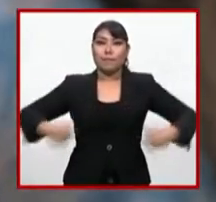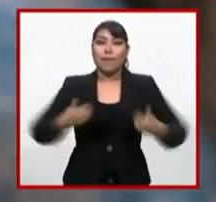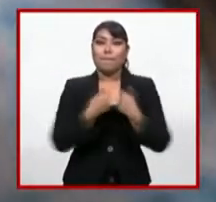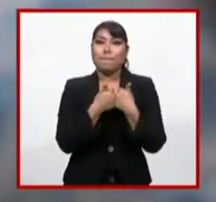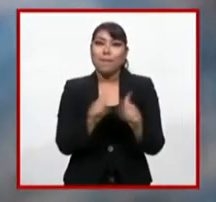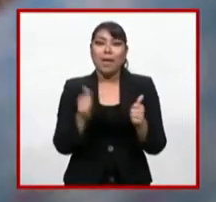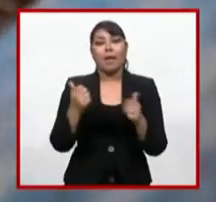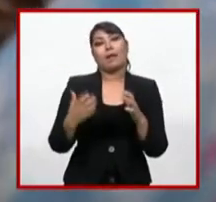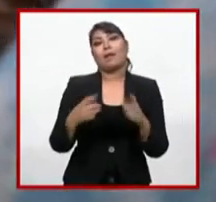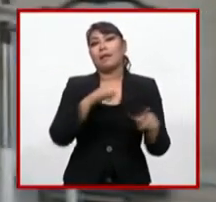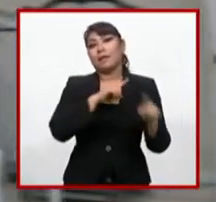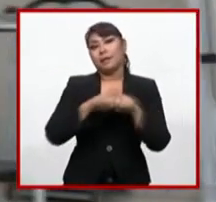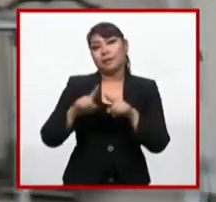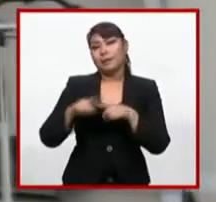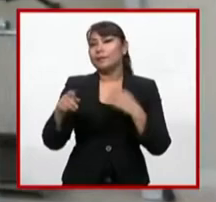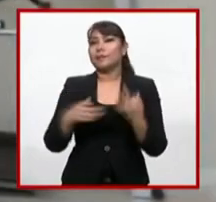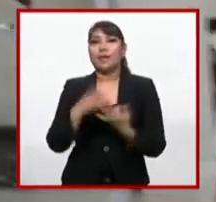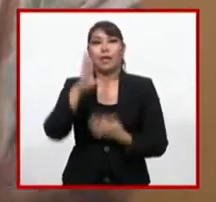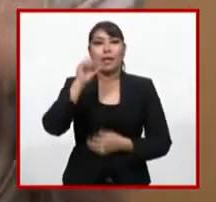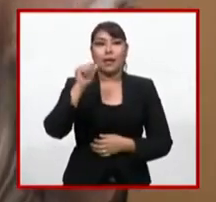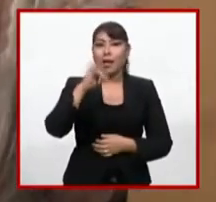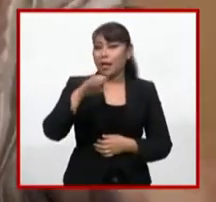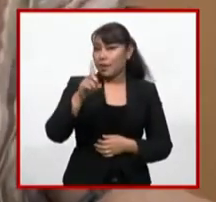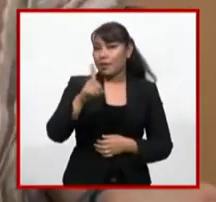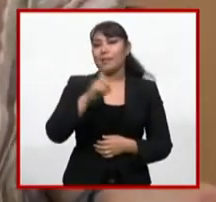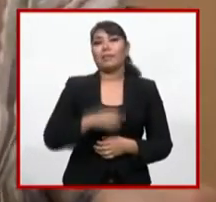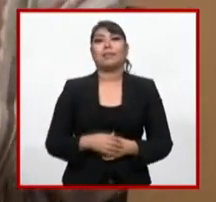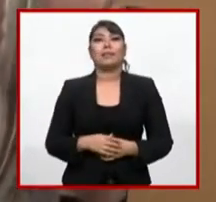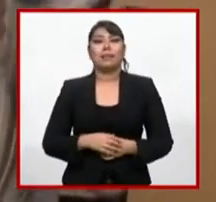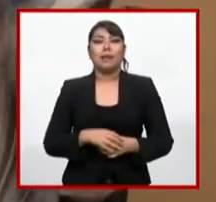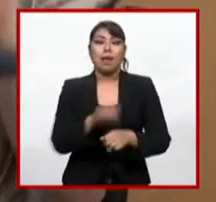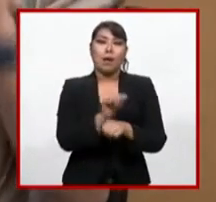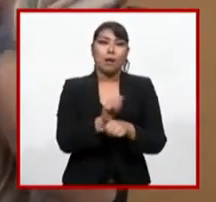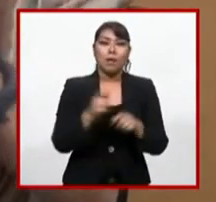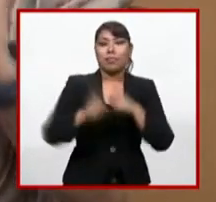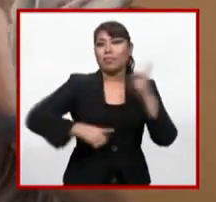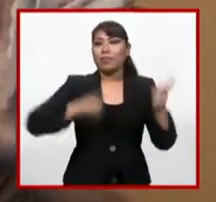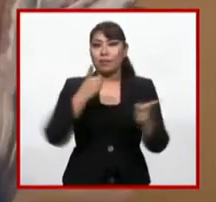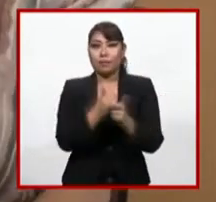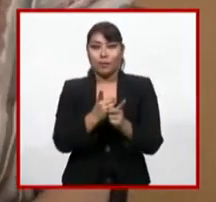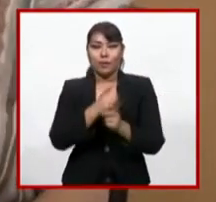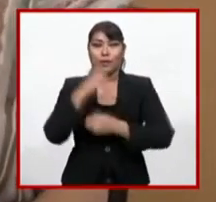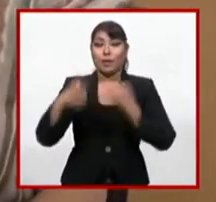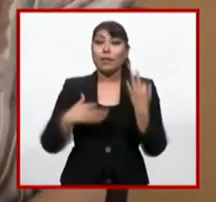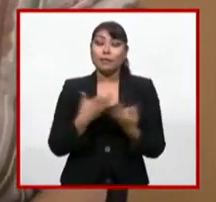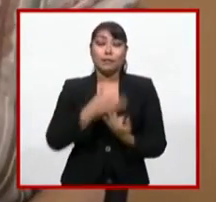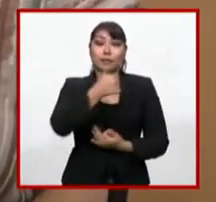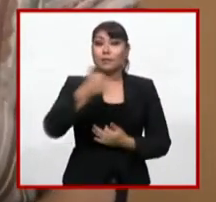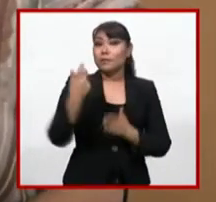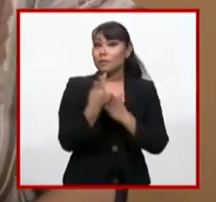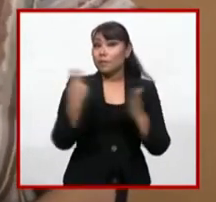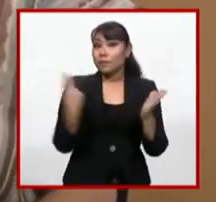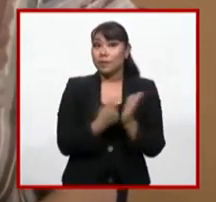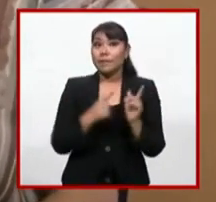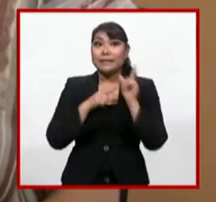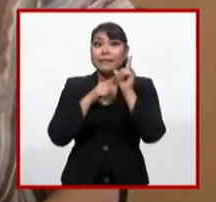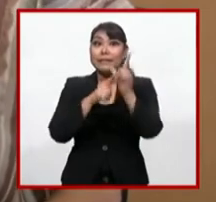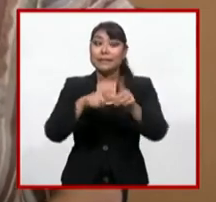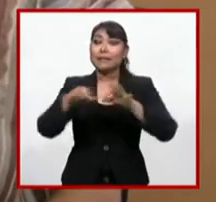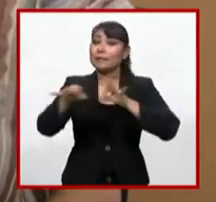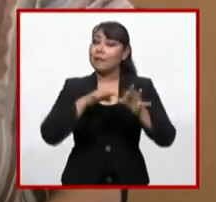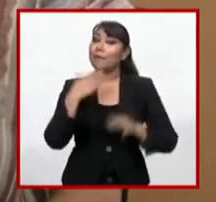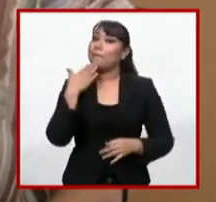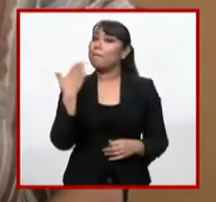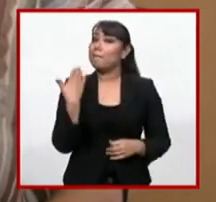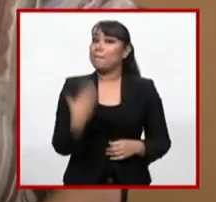Cana, Vale, nuestros CAIX, el CRE, la unidad deportiva. Todos y cada uno de nuestros programas siguen funcionando de